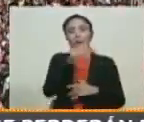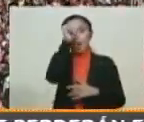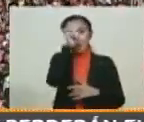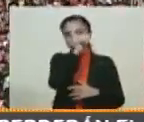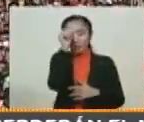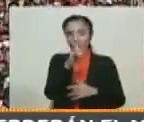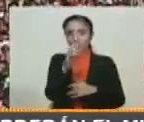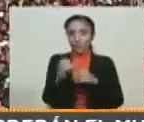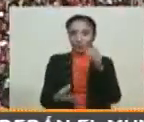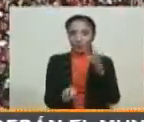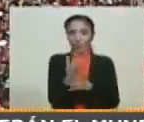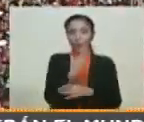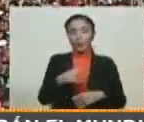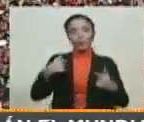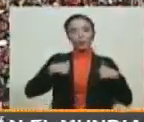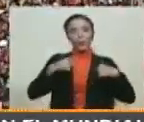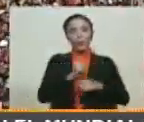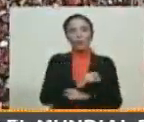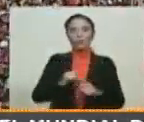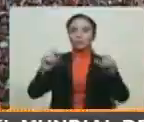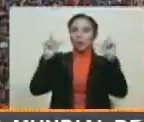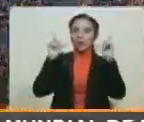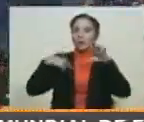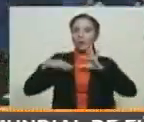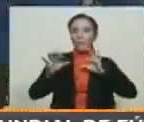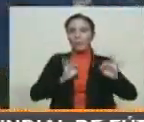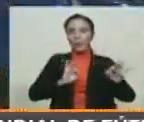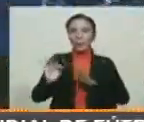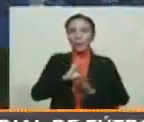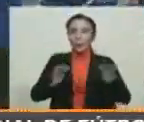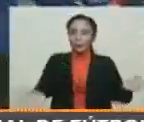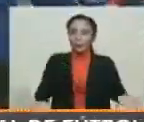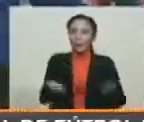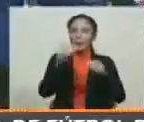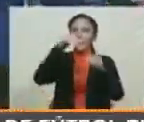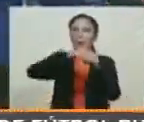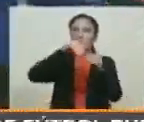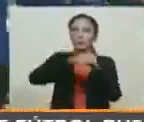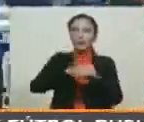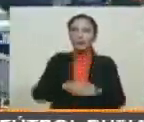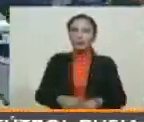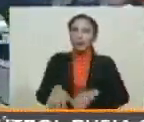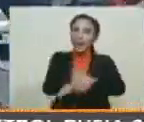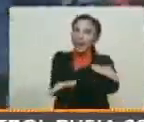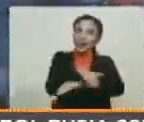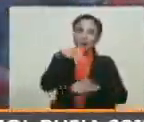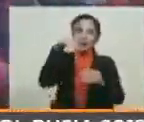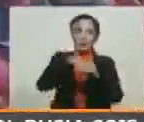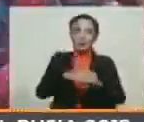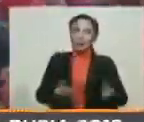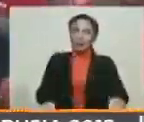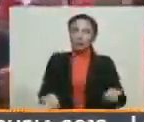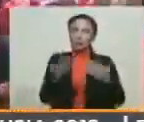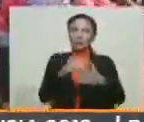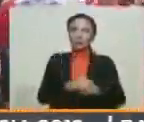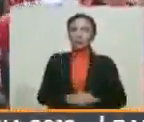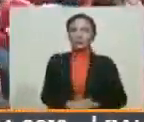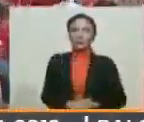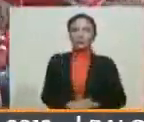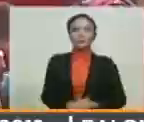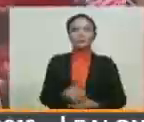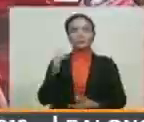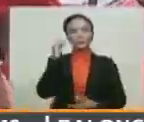mayo me levanto me preparo y a la tarde a la calle portuguesa para